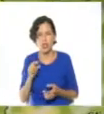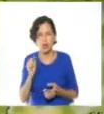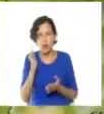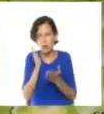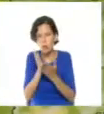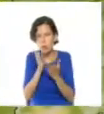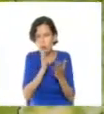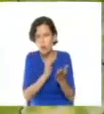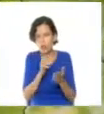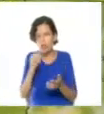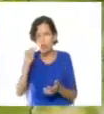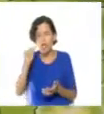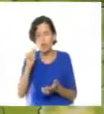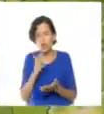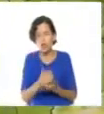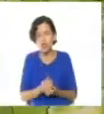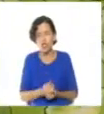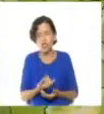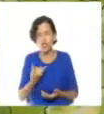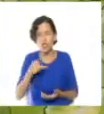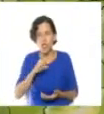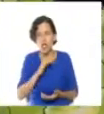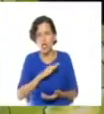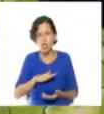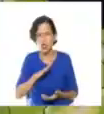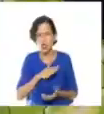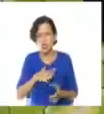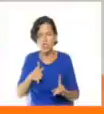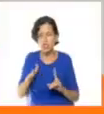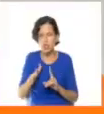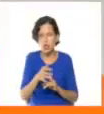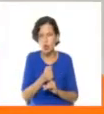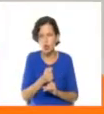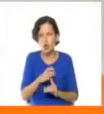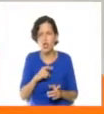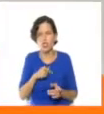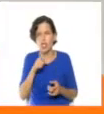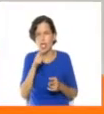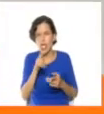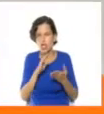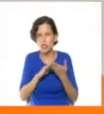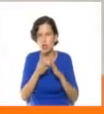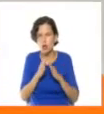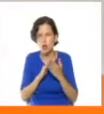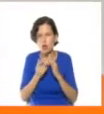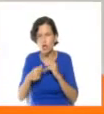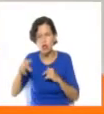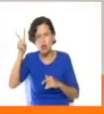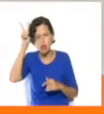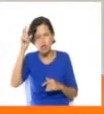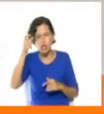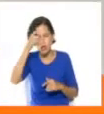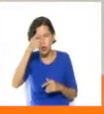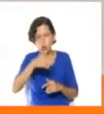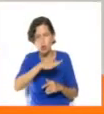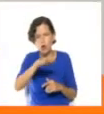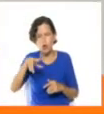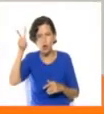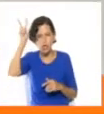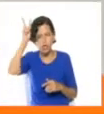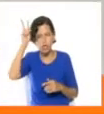Anzoátegui y es allí donde están ubicadas esas comunidades indígenas, pueblos indígenas